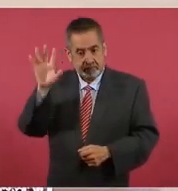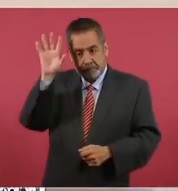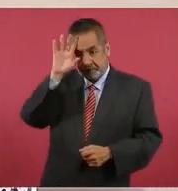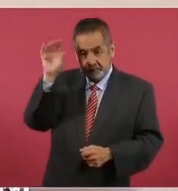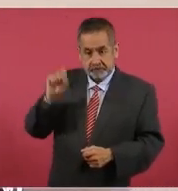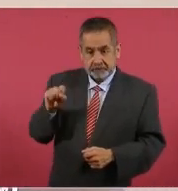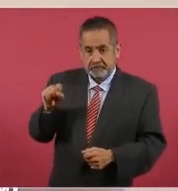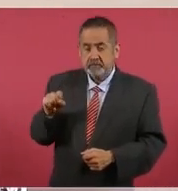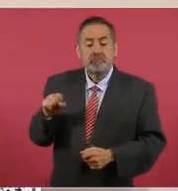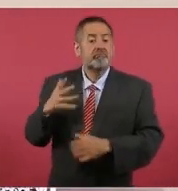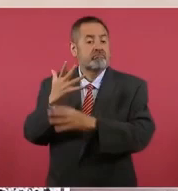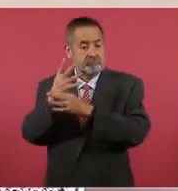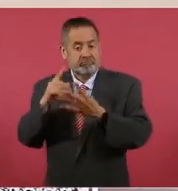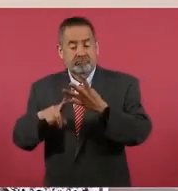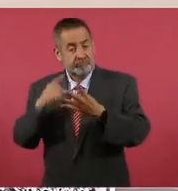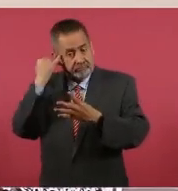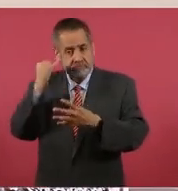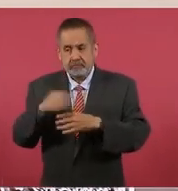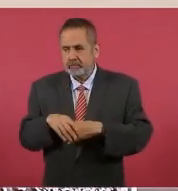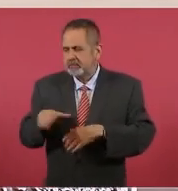existan tribunales,